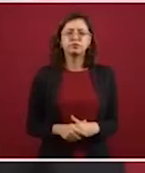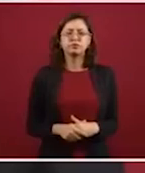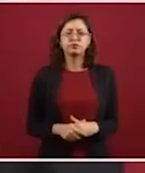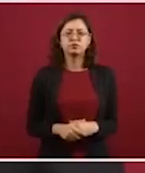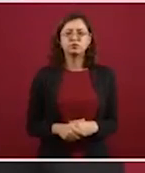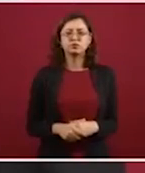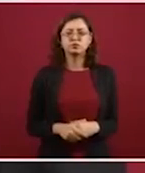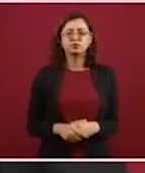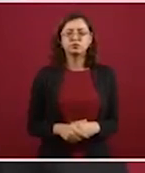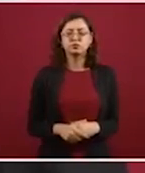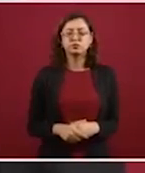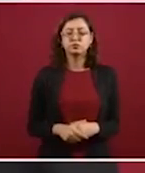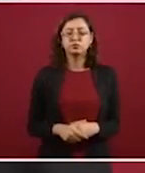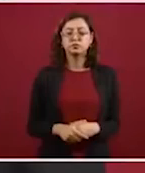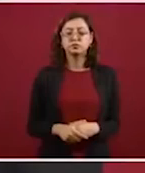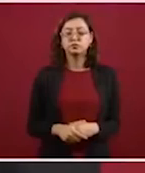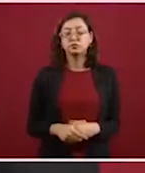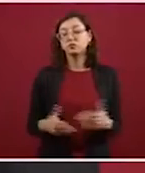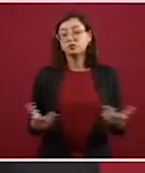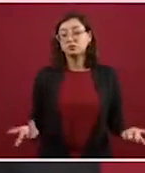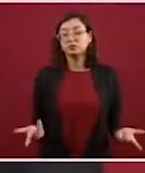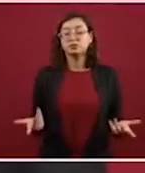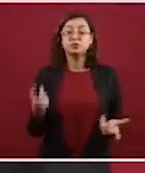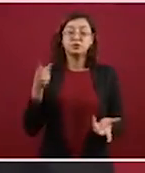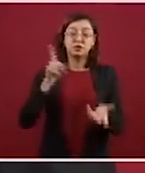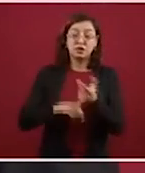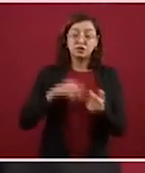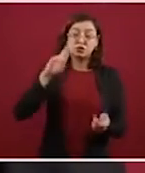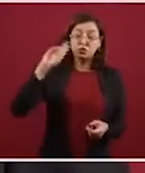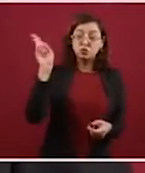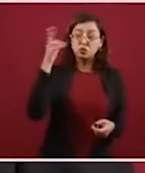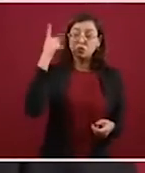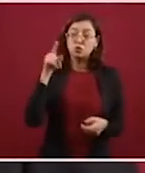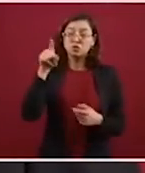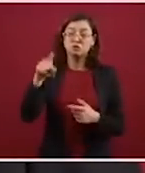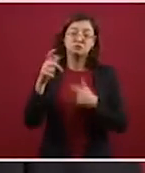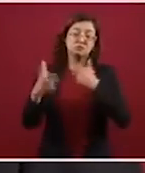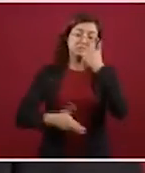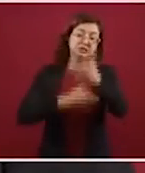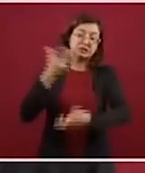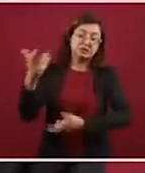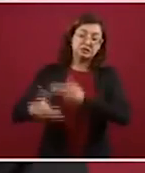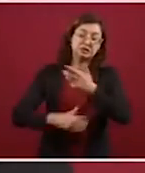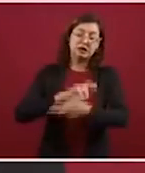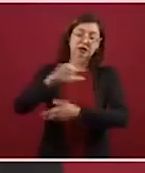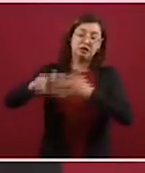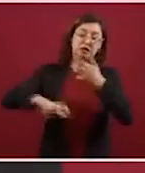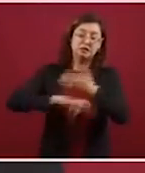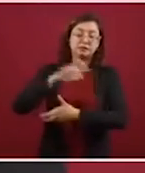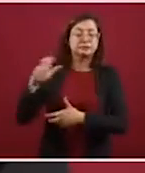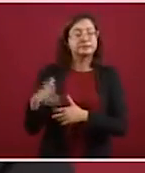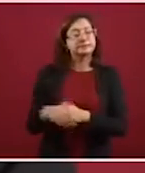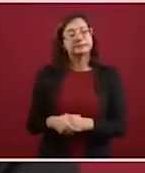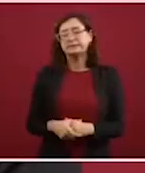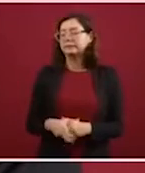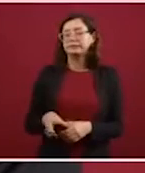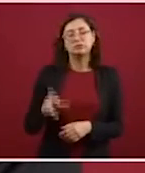estos actos de violencia, desde luego que